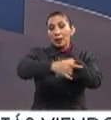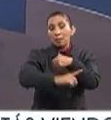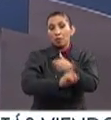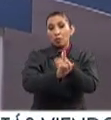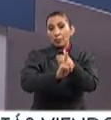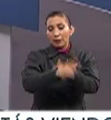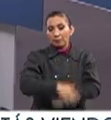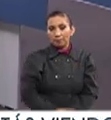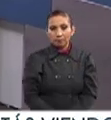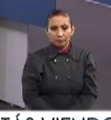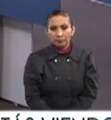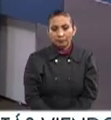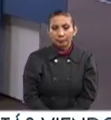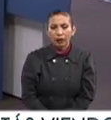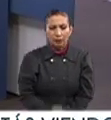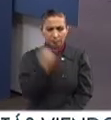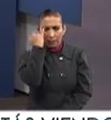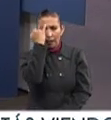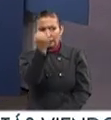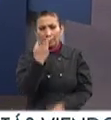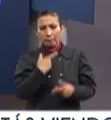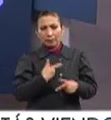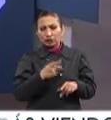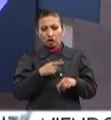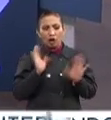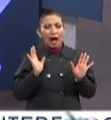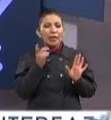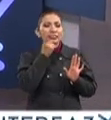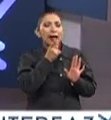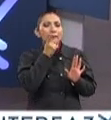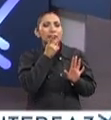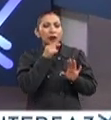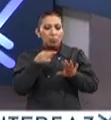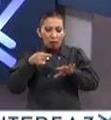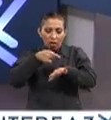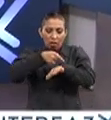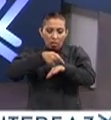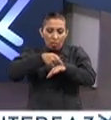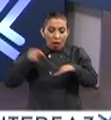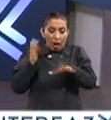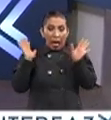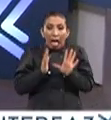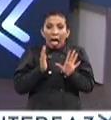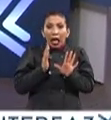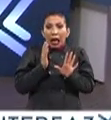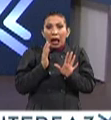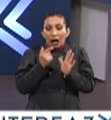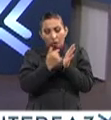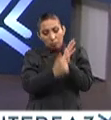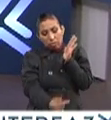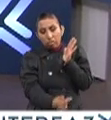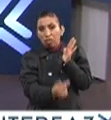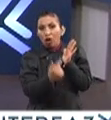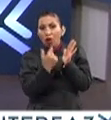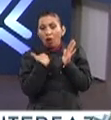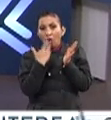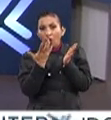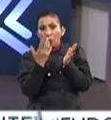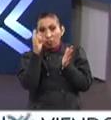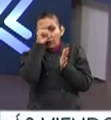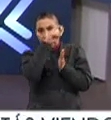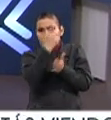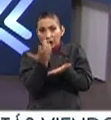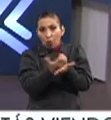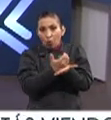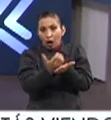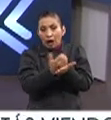tipo de problemas. ¿Qué pasa cuando un paciente con pie o con diabetes se corta en la zona de los pies? Porque creo que es más compleja la recuperación. ¿Qué